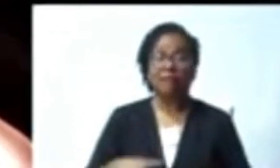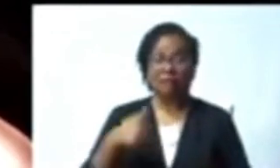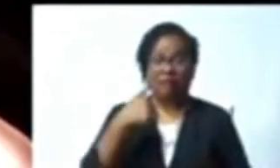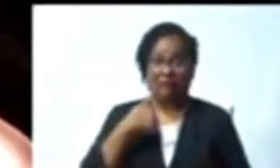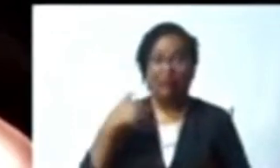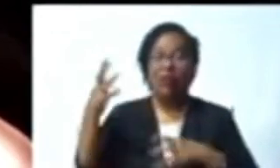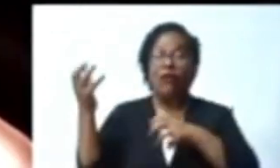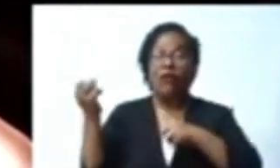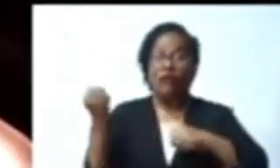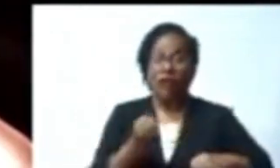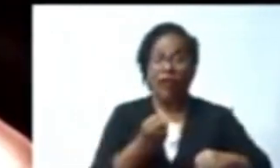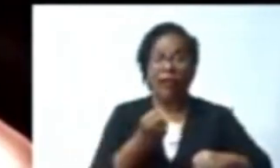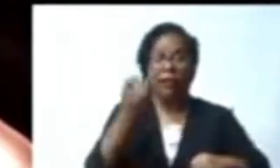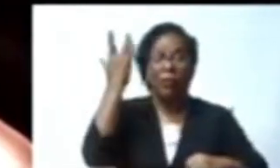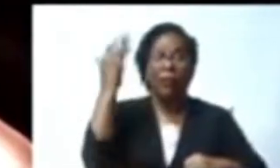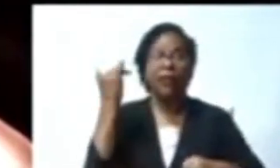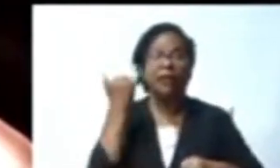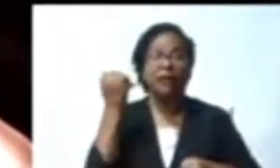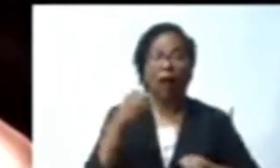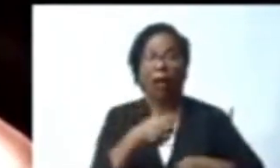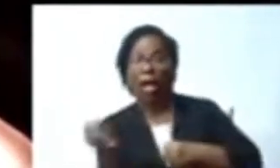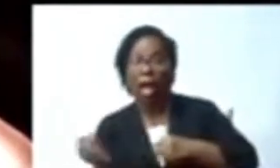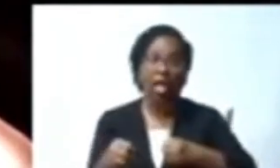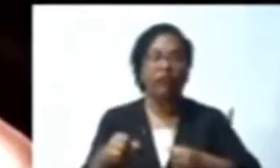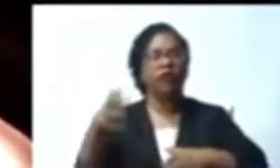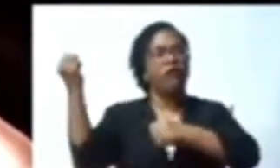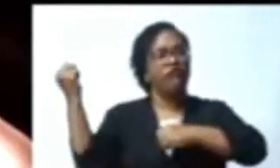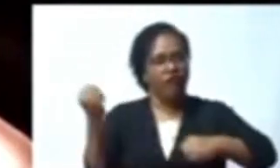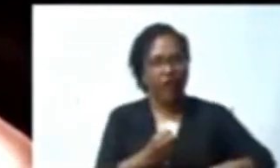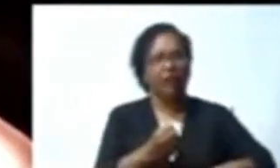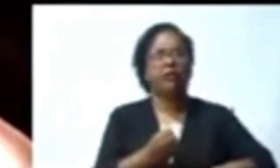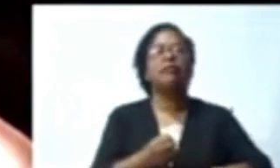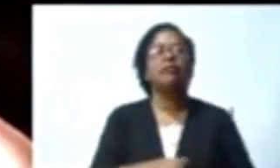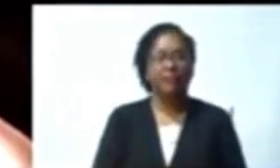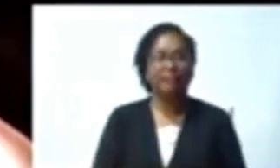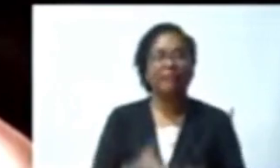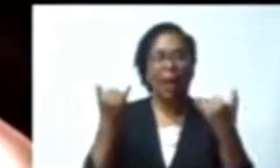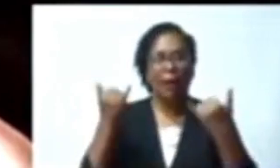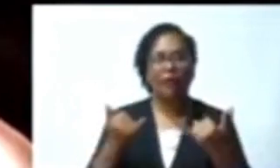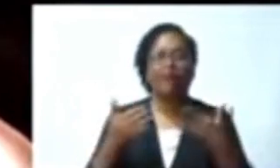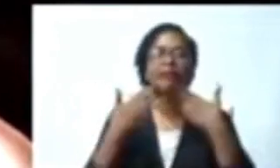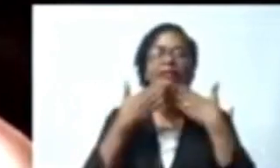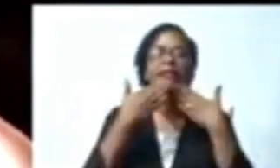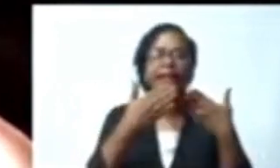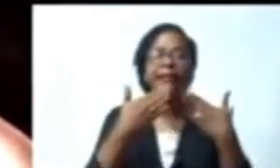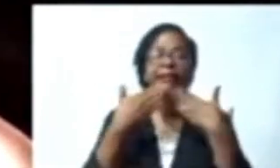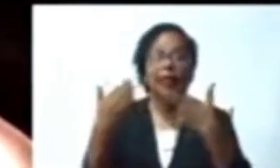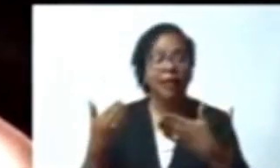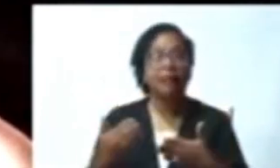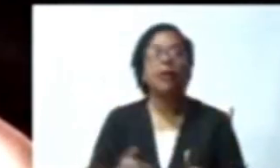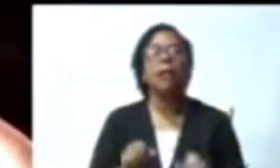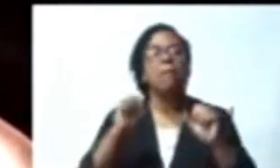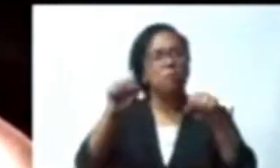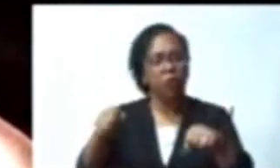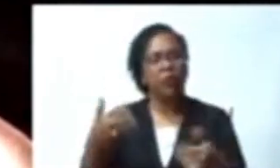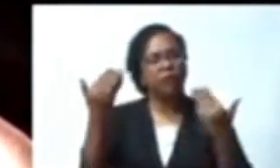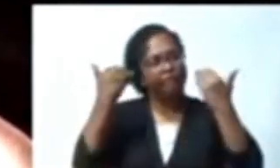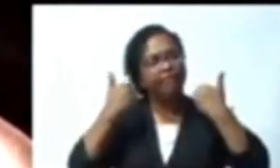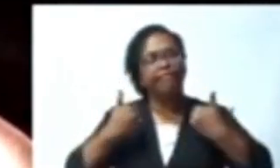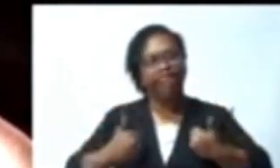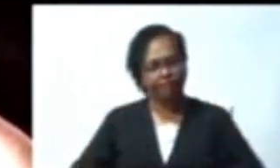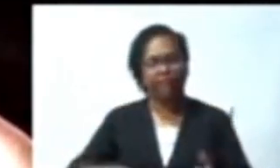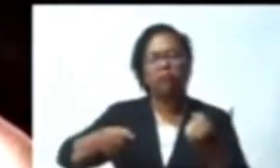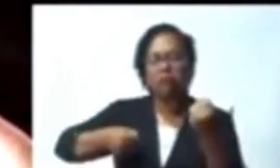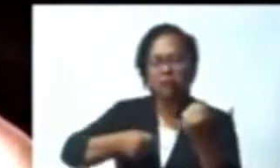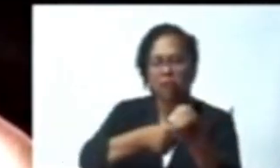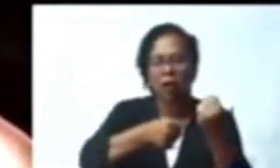muy difícil terminar doblando ese camino. Así que muchísimas gracias a mis colegas diputados y diputadas. Cuenten siempre con mi consideración, mi